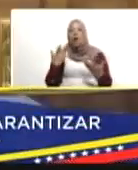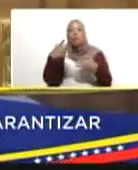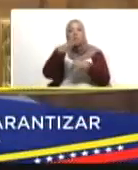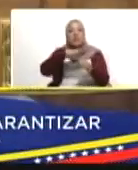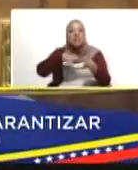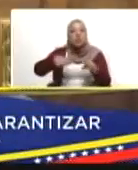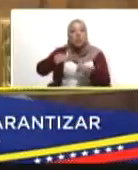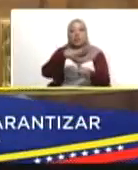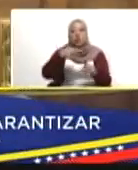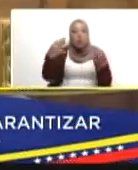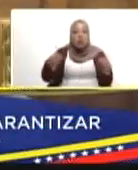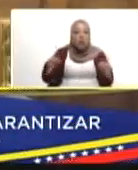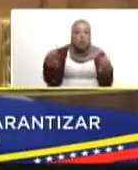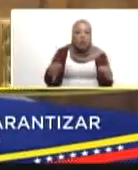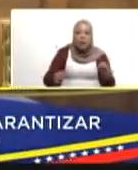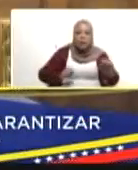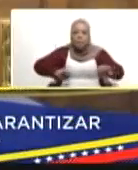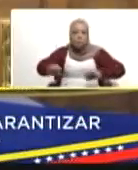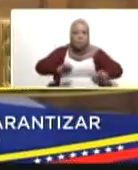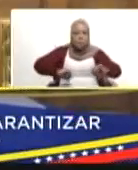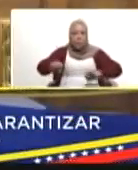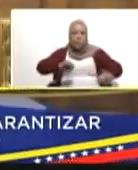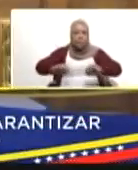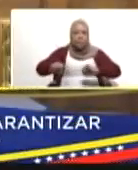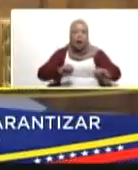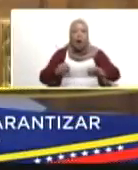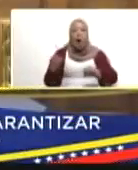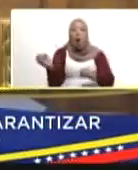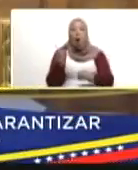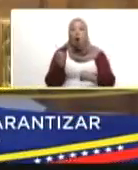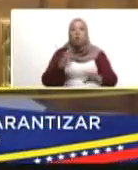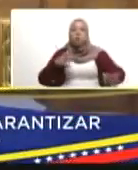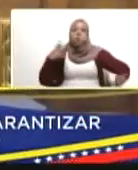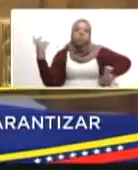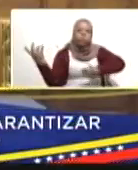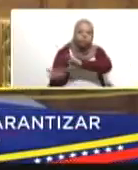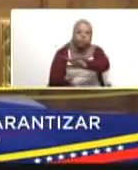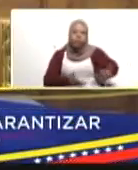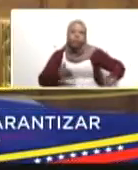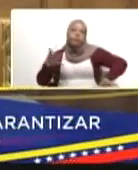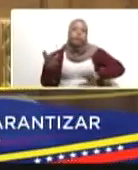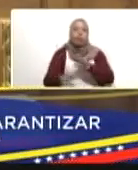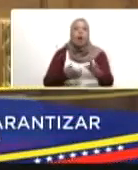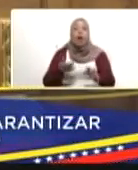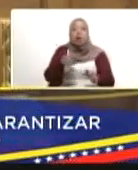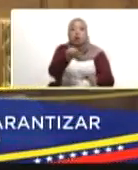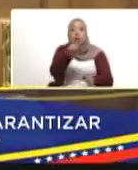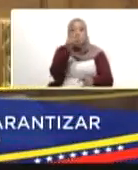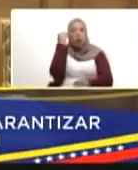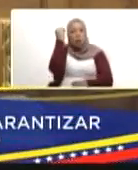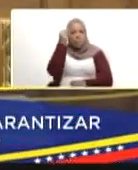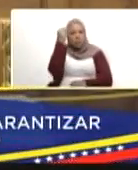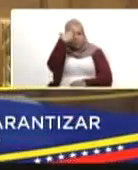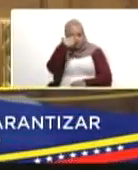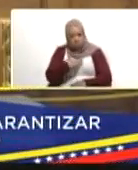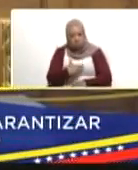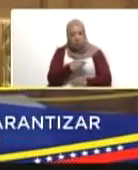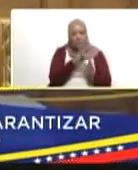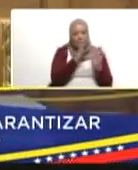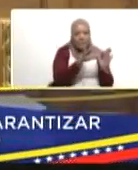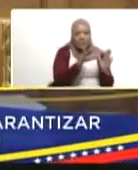que existe para la guerra porque la guerra es el caos y planificar y cumplir objetivos en medio del